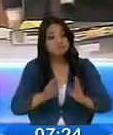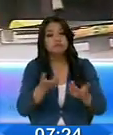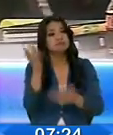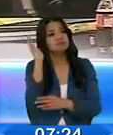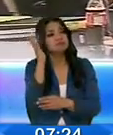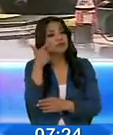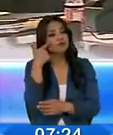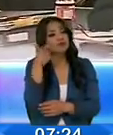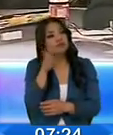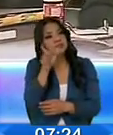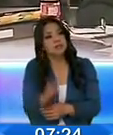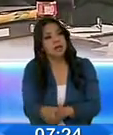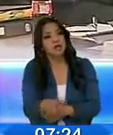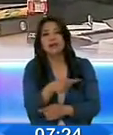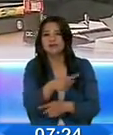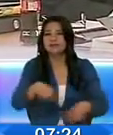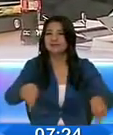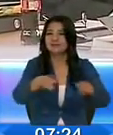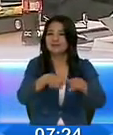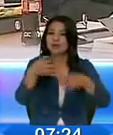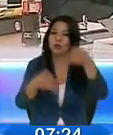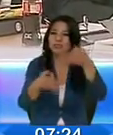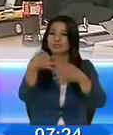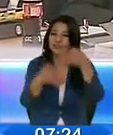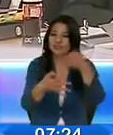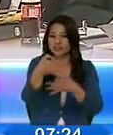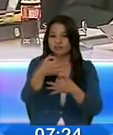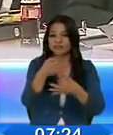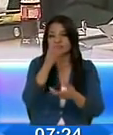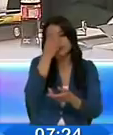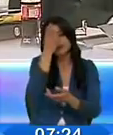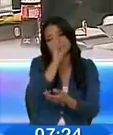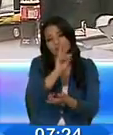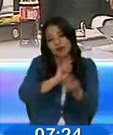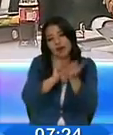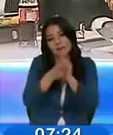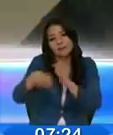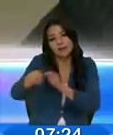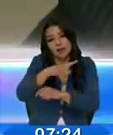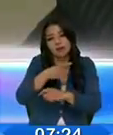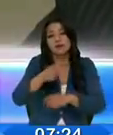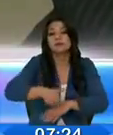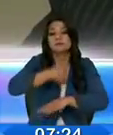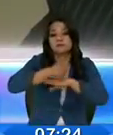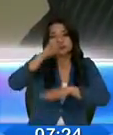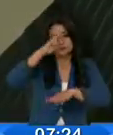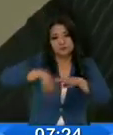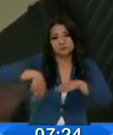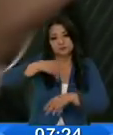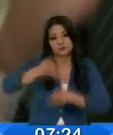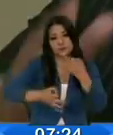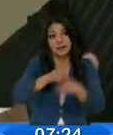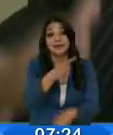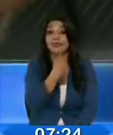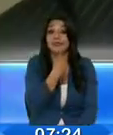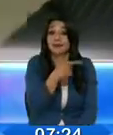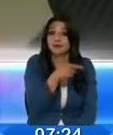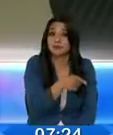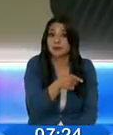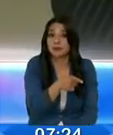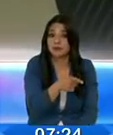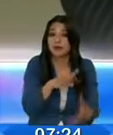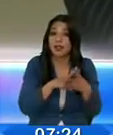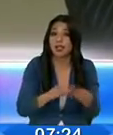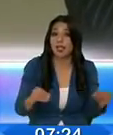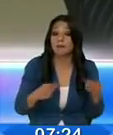intervención de la fiscal Garcés en audiencia de casación desarrollada en la Corte Nacional de Justicia. eso dice ella, pero la